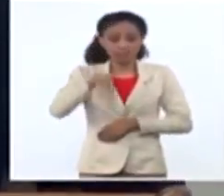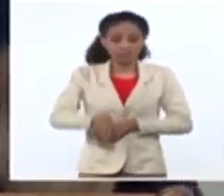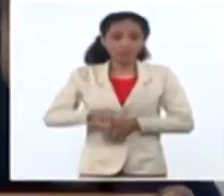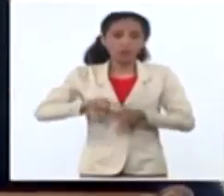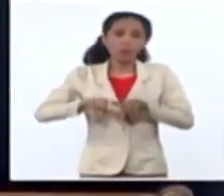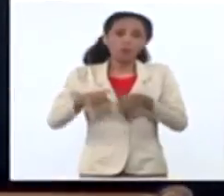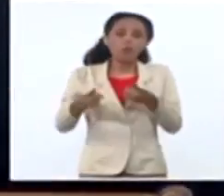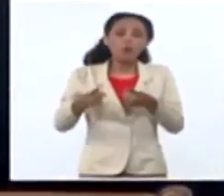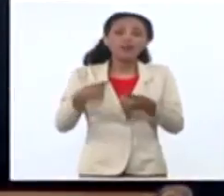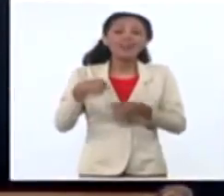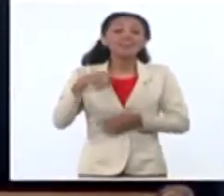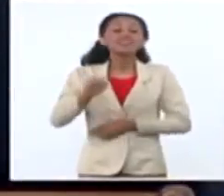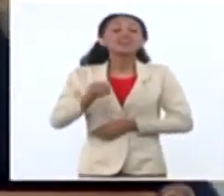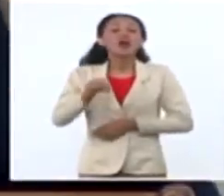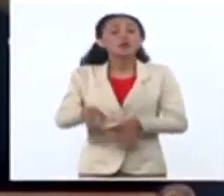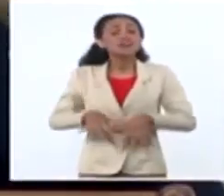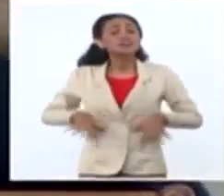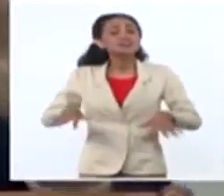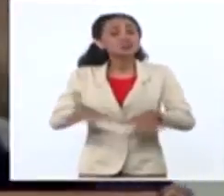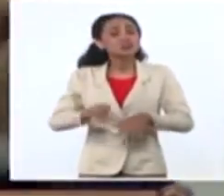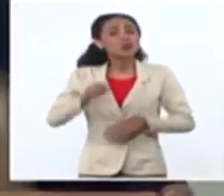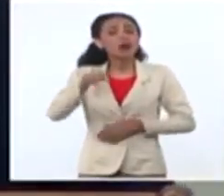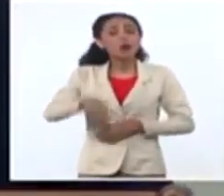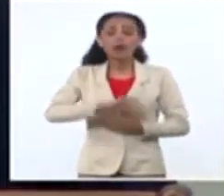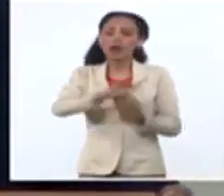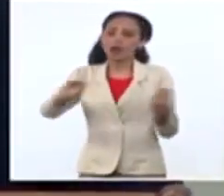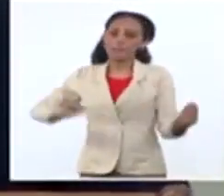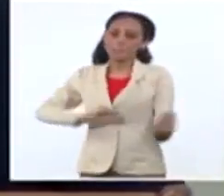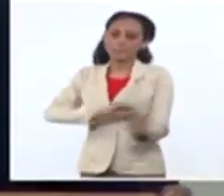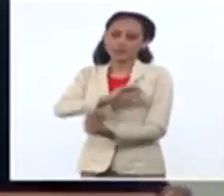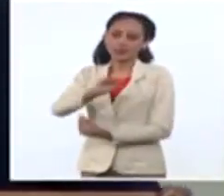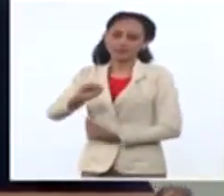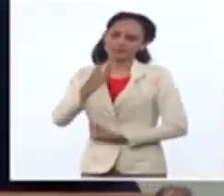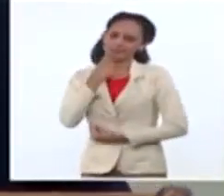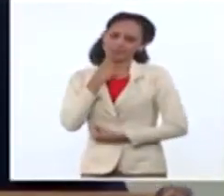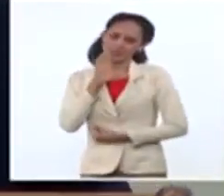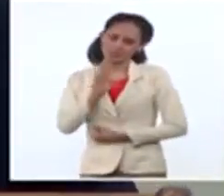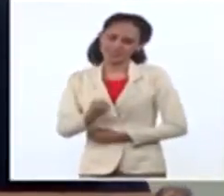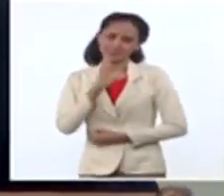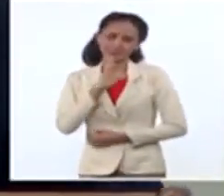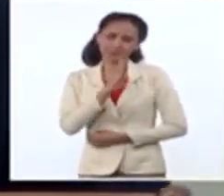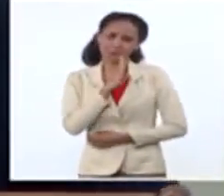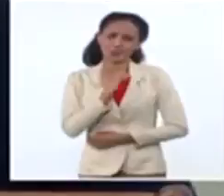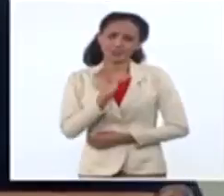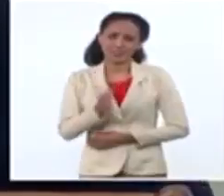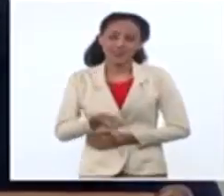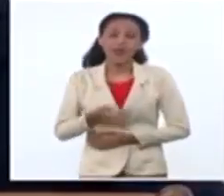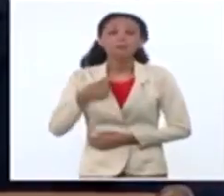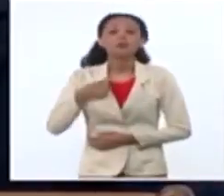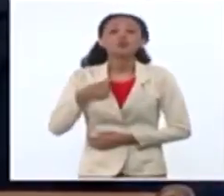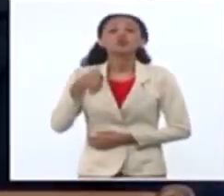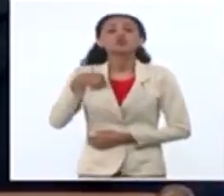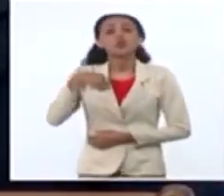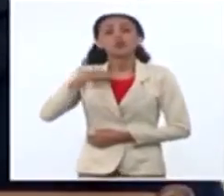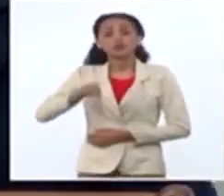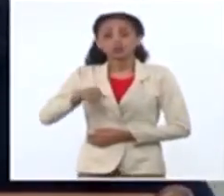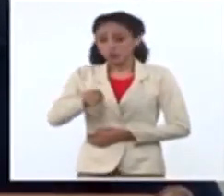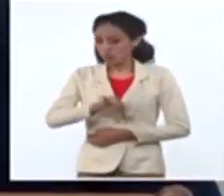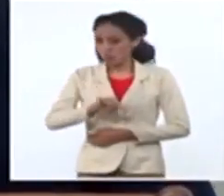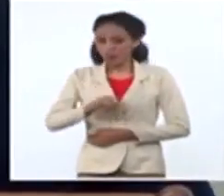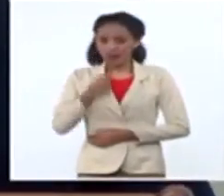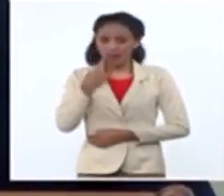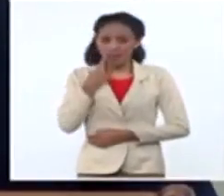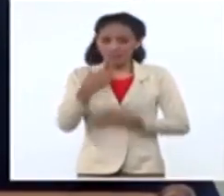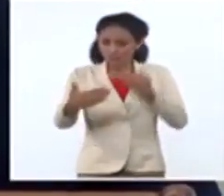que ahora las circunstancias han cambiado. Emplazo al gobierno de los Estados Unidos a